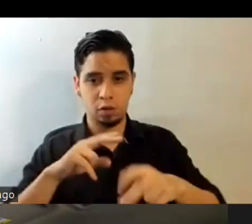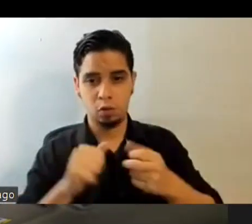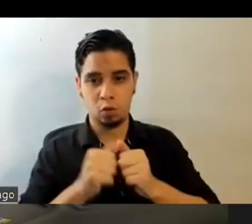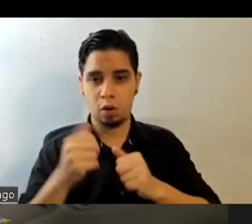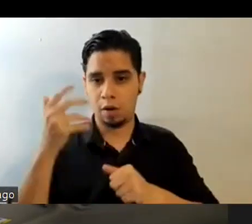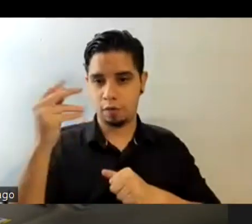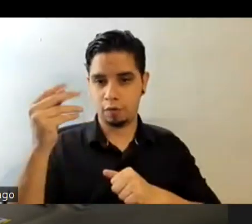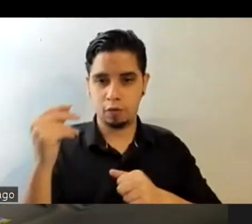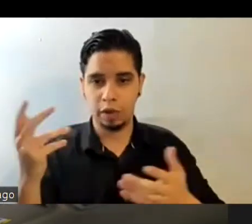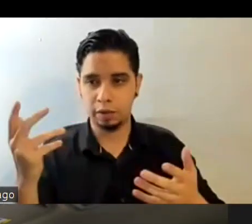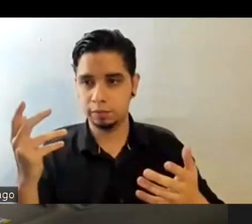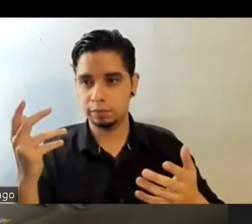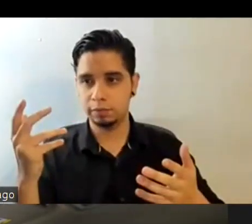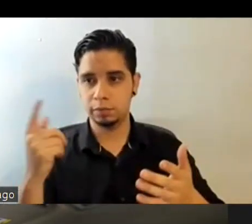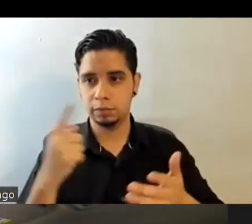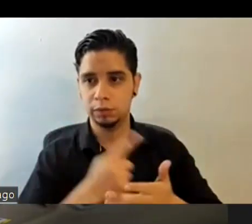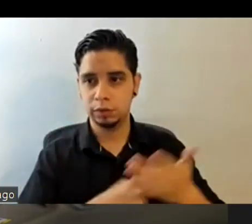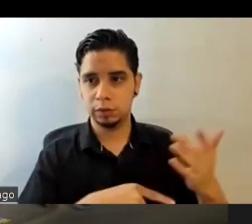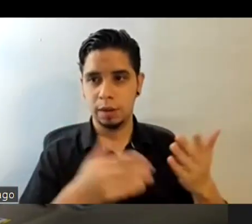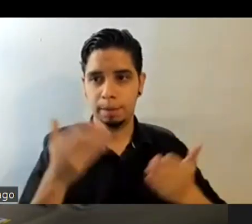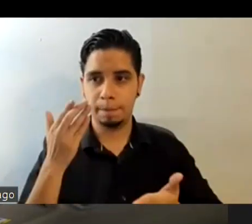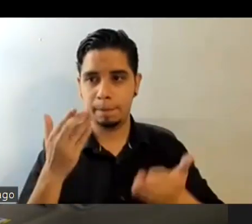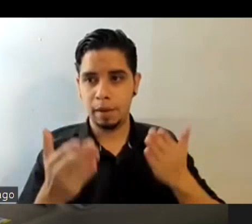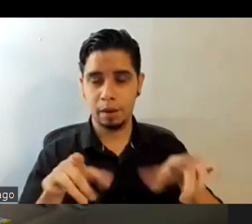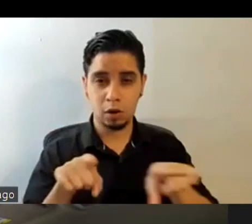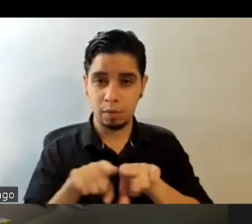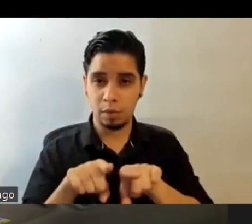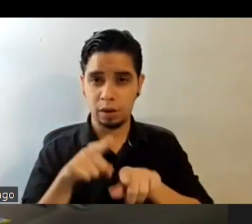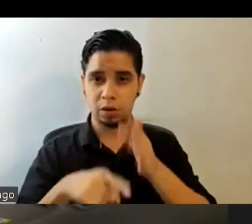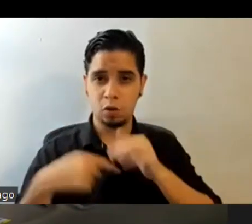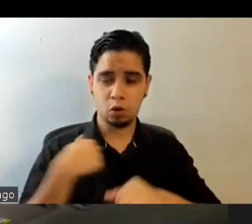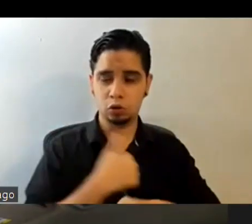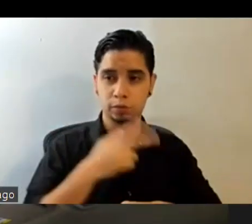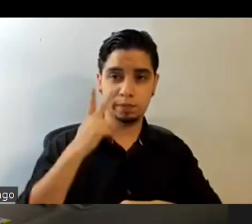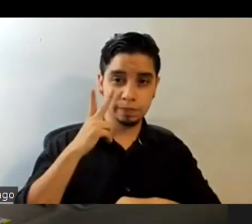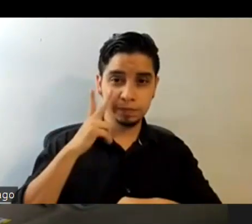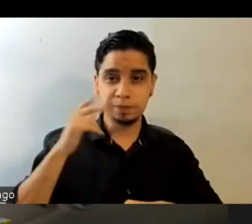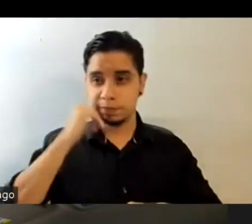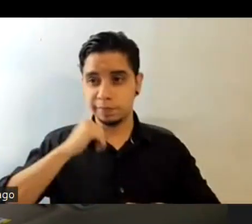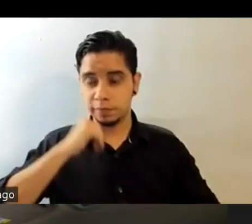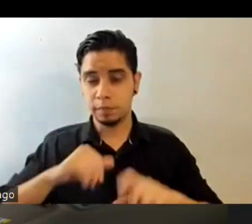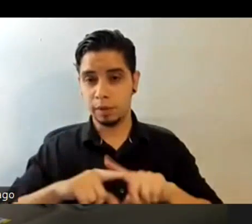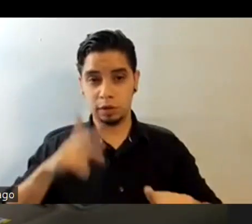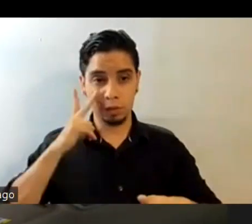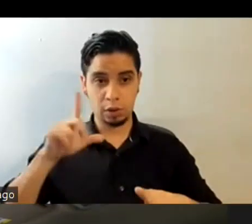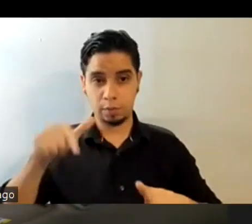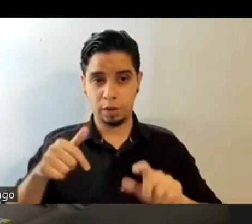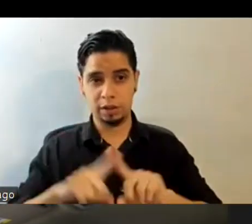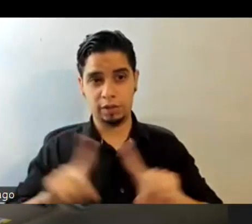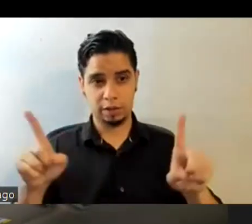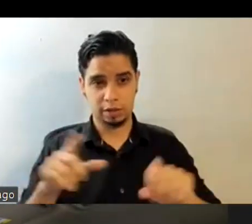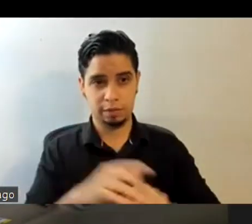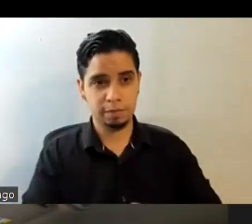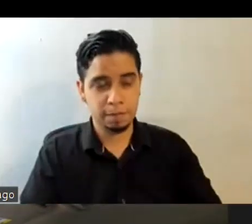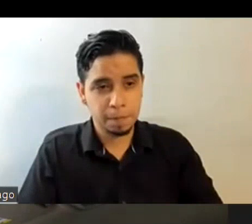exterior, que quizás era lo mismo que habíamos visto todos los días. Óyeme, se vio con unos ojos diferentes. Mira, te voy